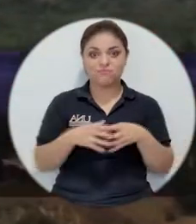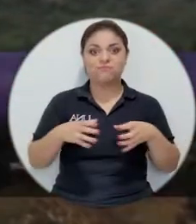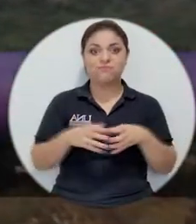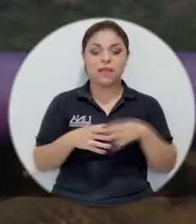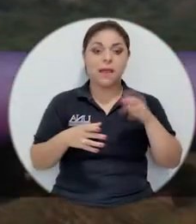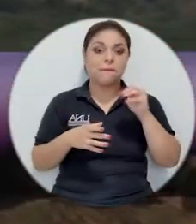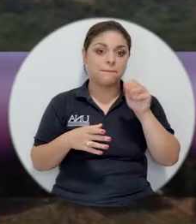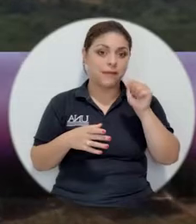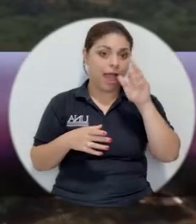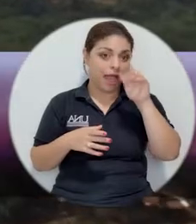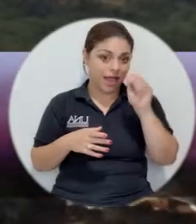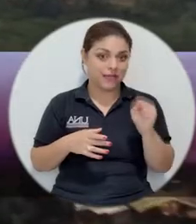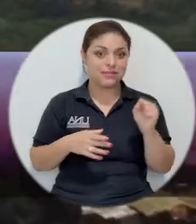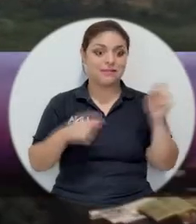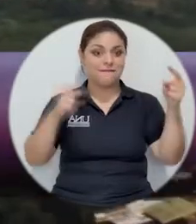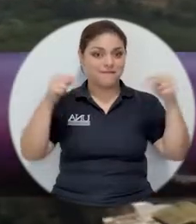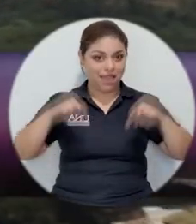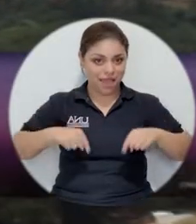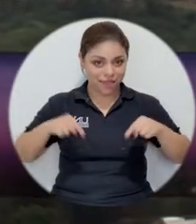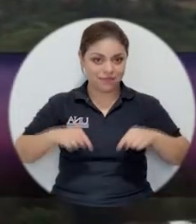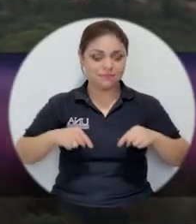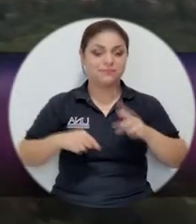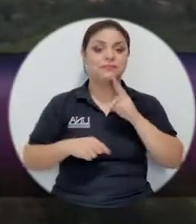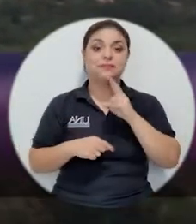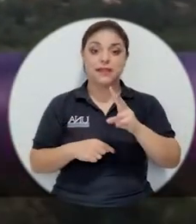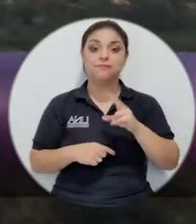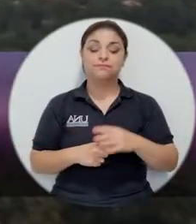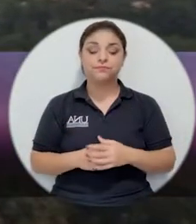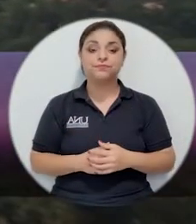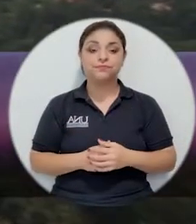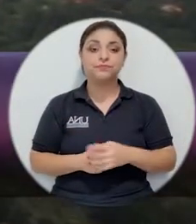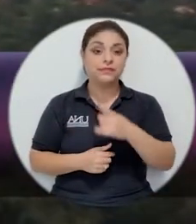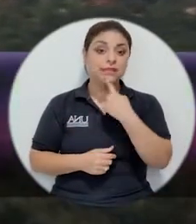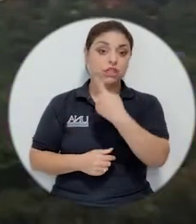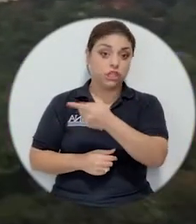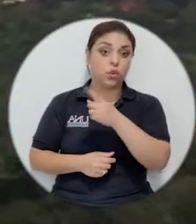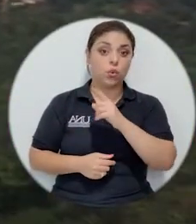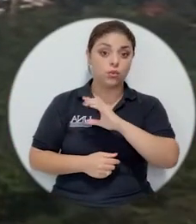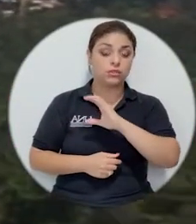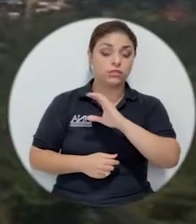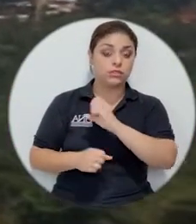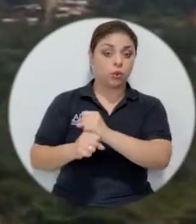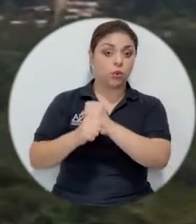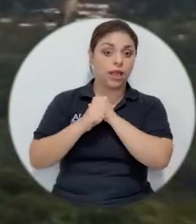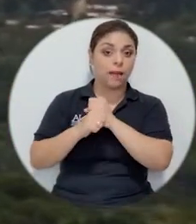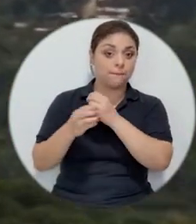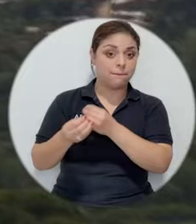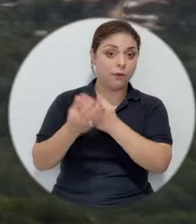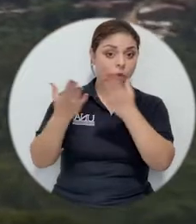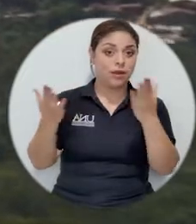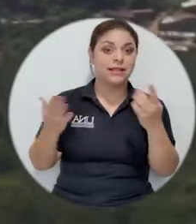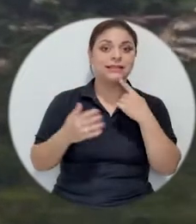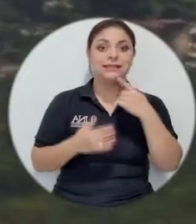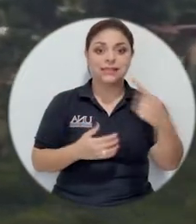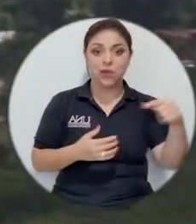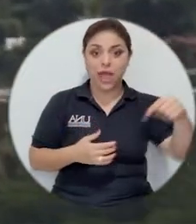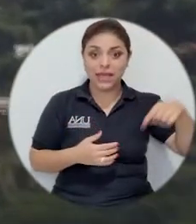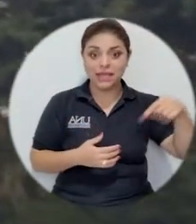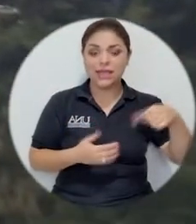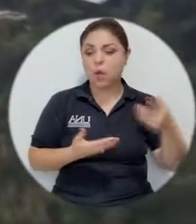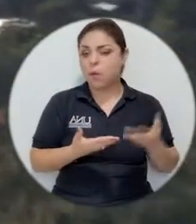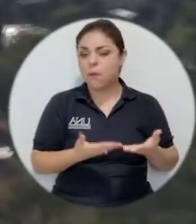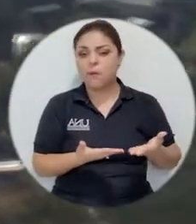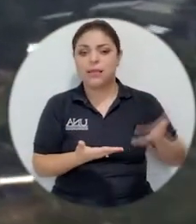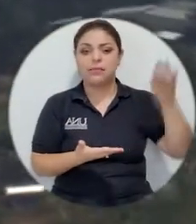donde esas maras migren. De hecho, señalaba Seguridad Pública hace algún tiempo que han aumentado